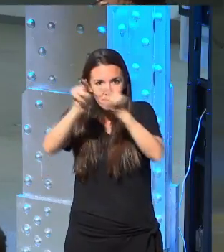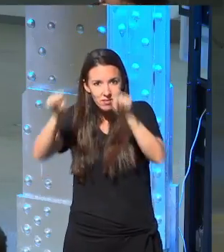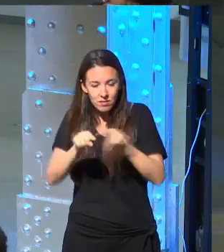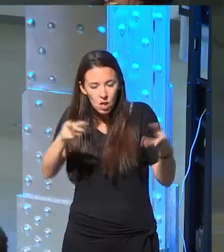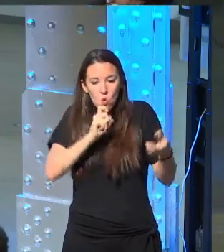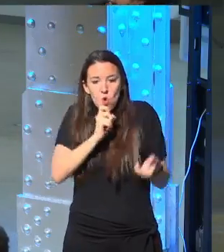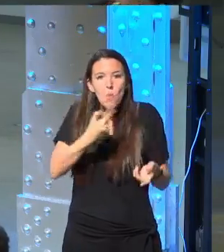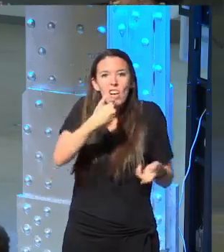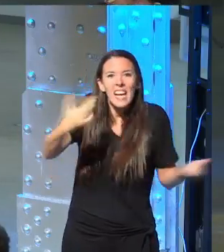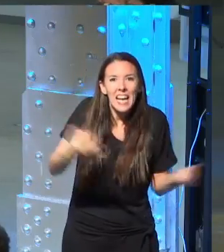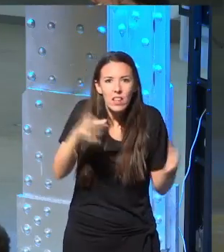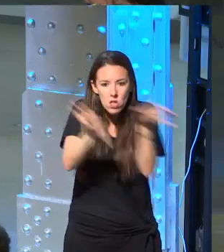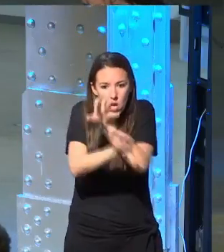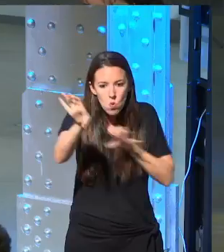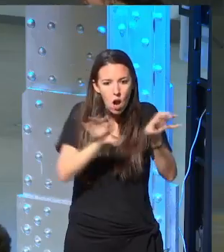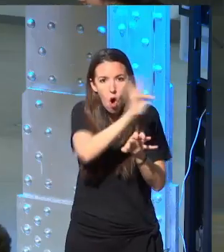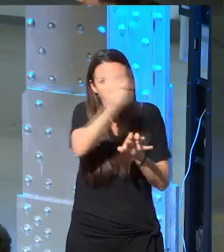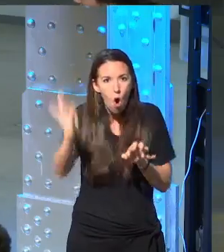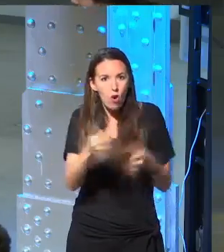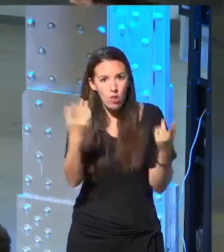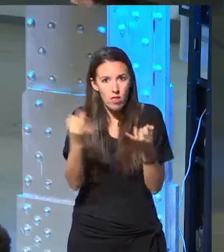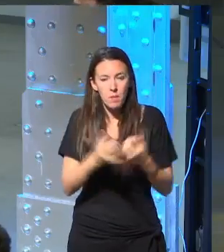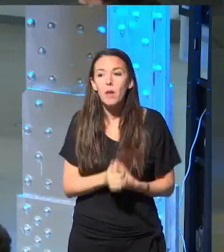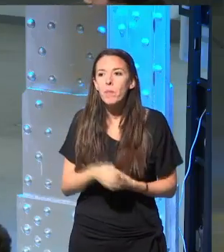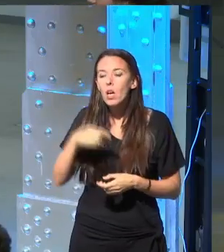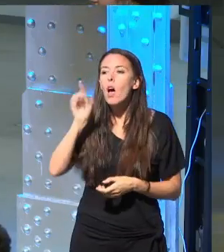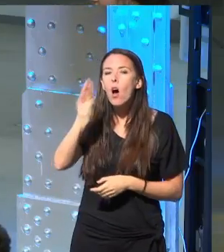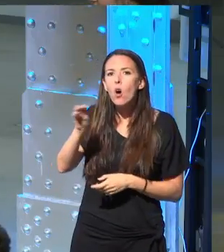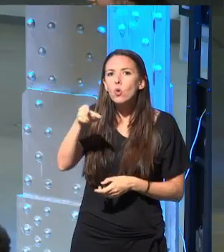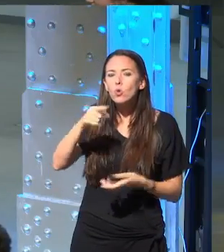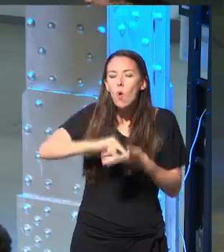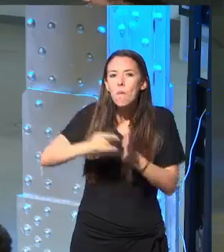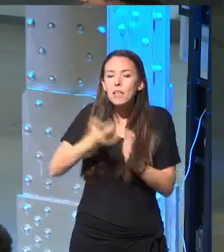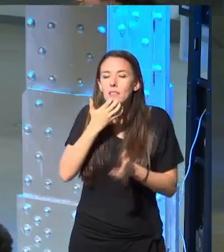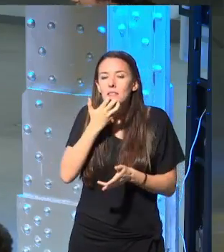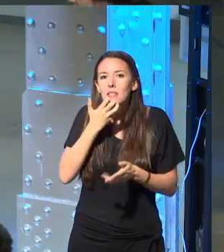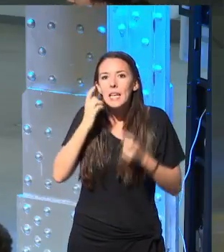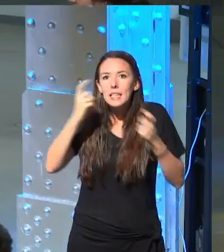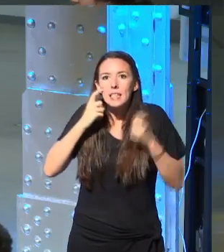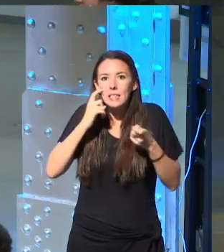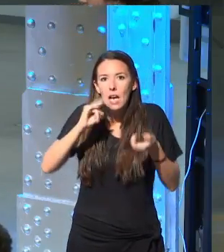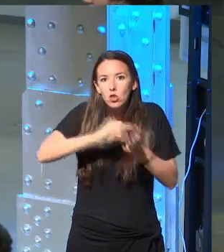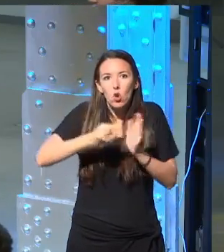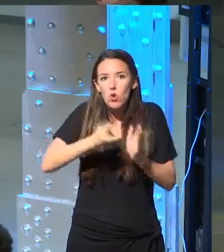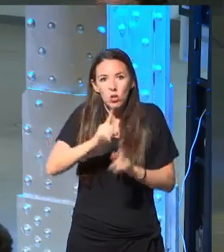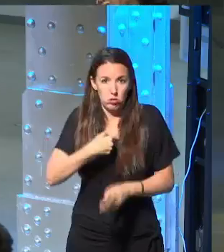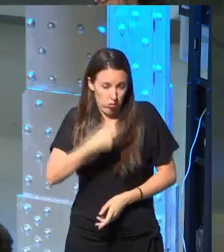críptico, ¿sabes? Un maldito rollo de papel. ¿Tú tenías plan para si nadie te intentaba resolver el puzzle? Me cago, lo sabía